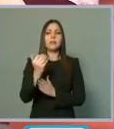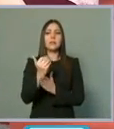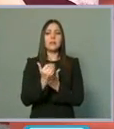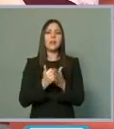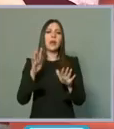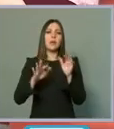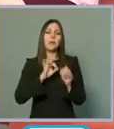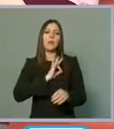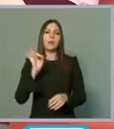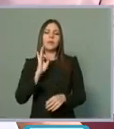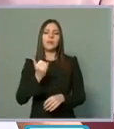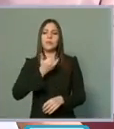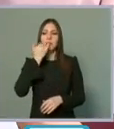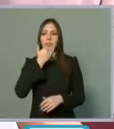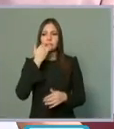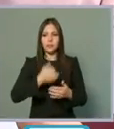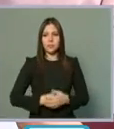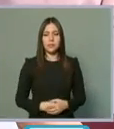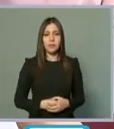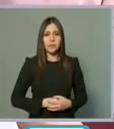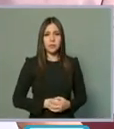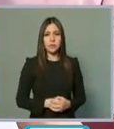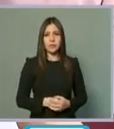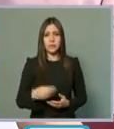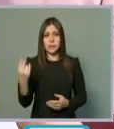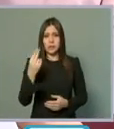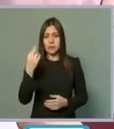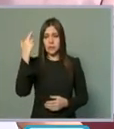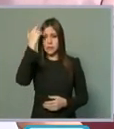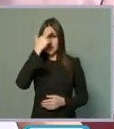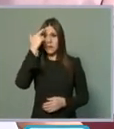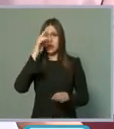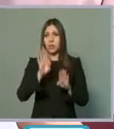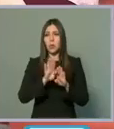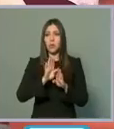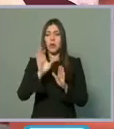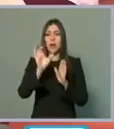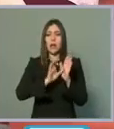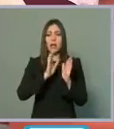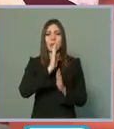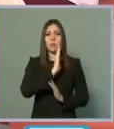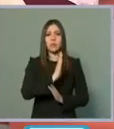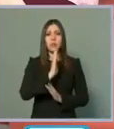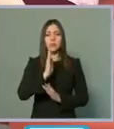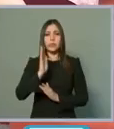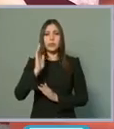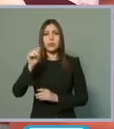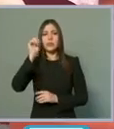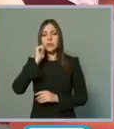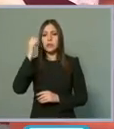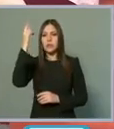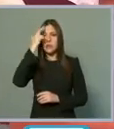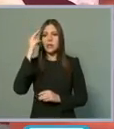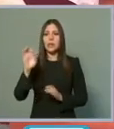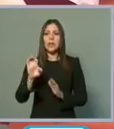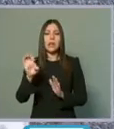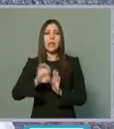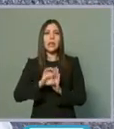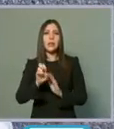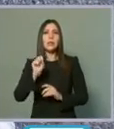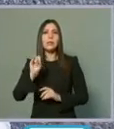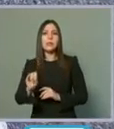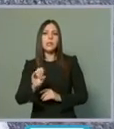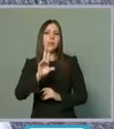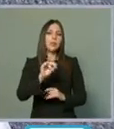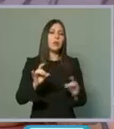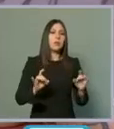entonces deberíamos de calendarizar chequeos periódicos generales como para Definitivo. decir, bueno, por si Ese las es un dudas? punto